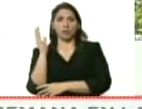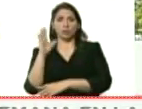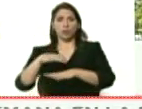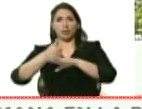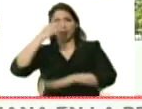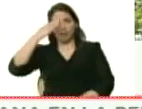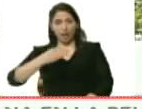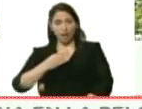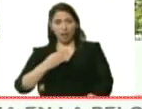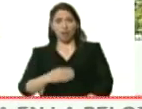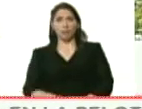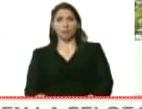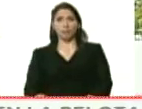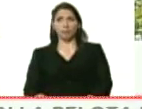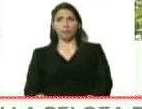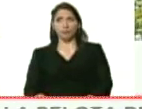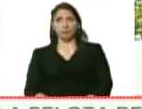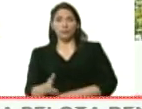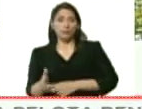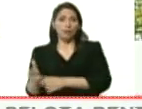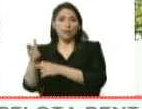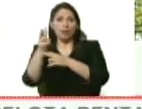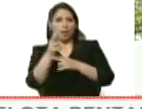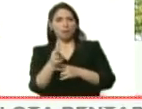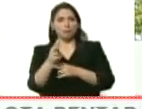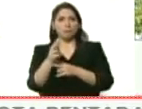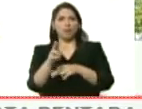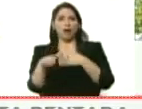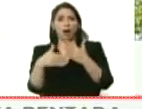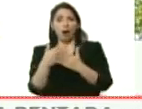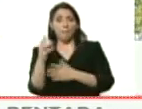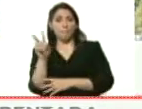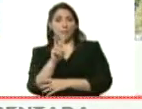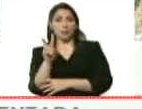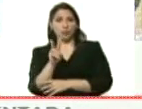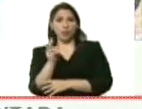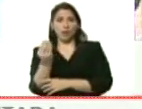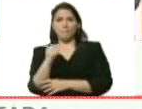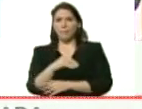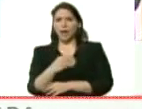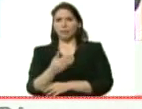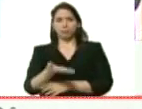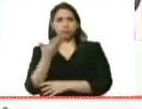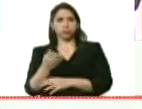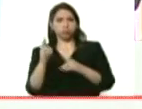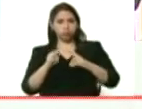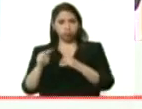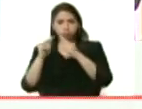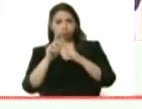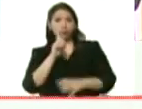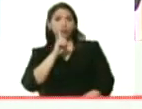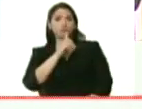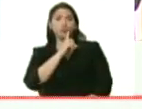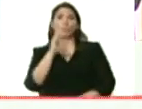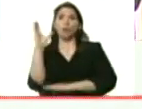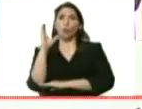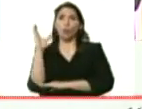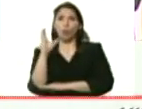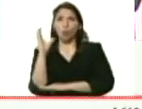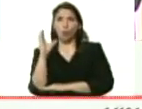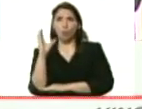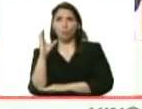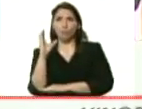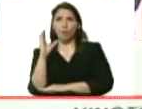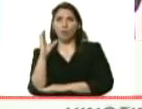entre tanto de las armas y el pabellón de Venezuela, por ser el más conocido. El nombre de Colombia surge